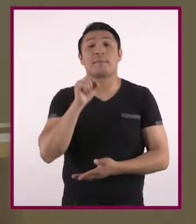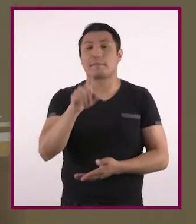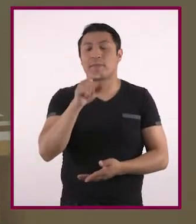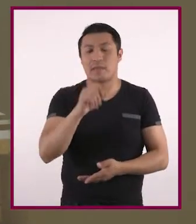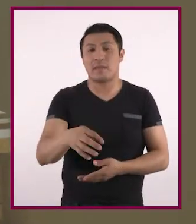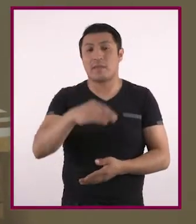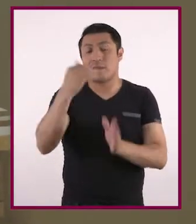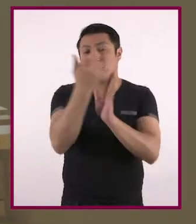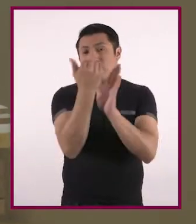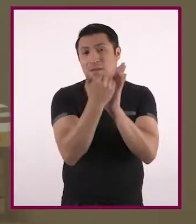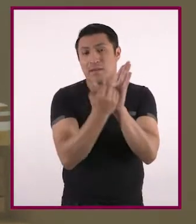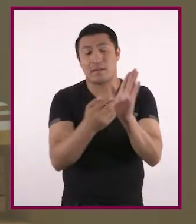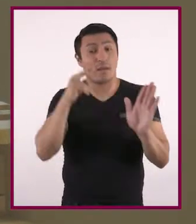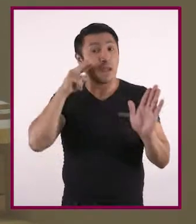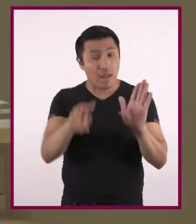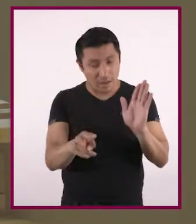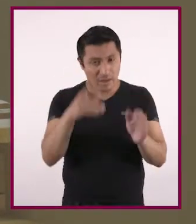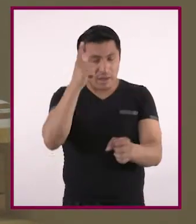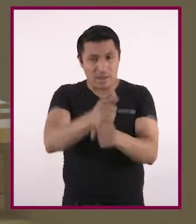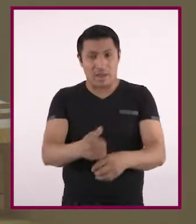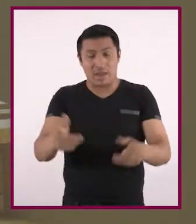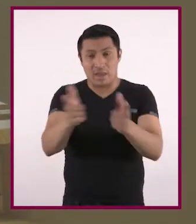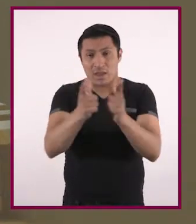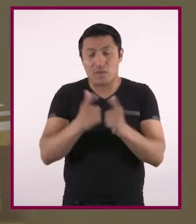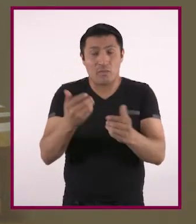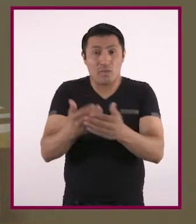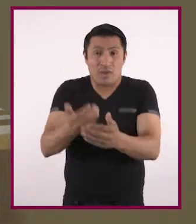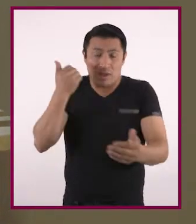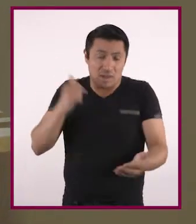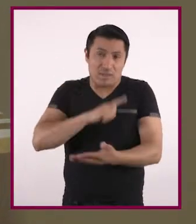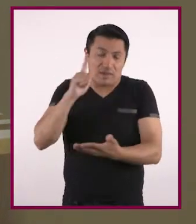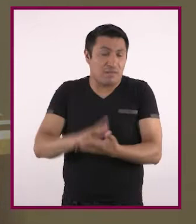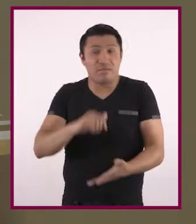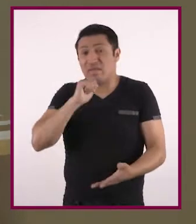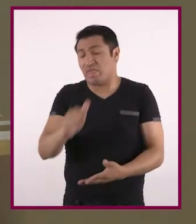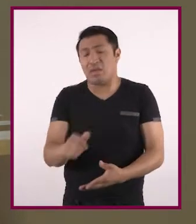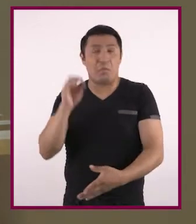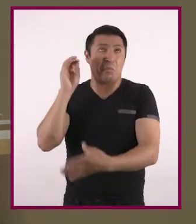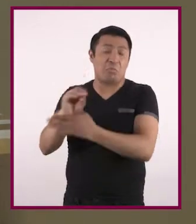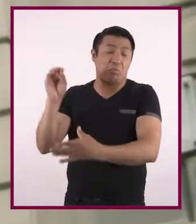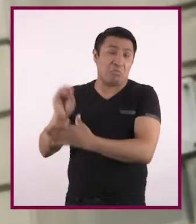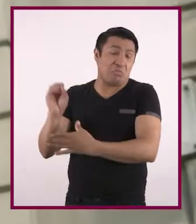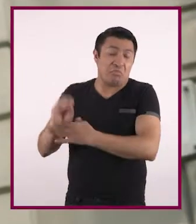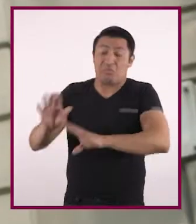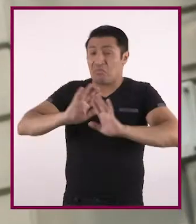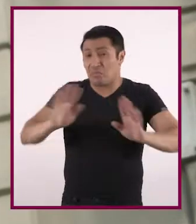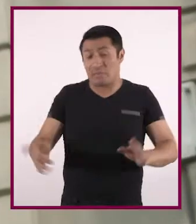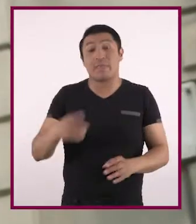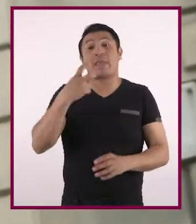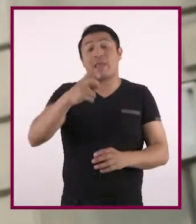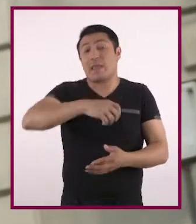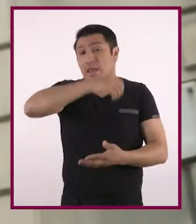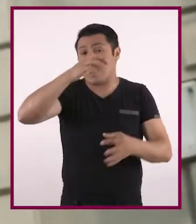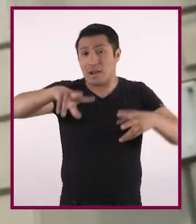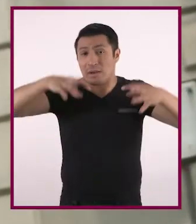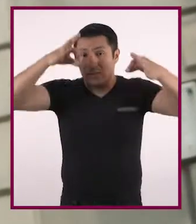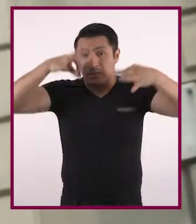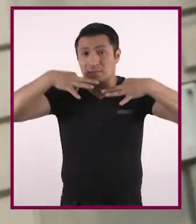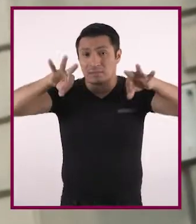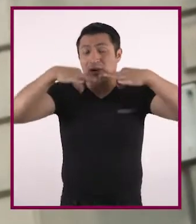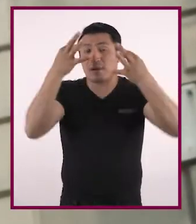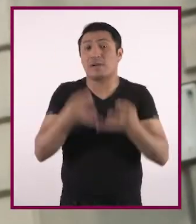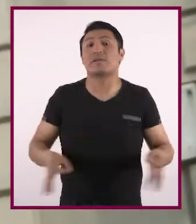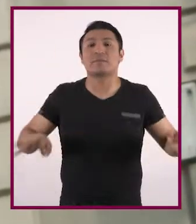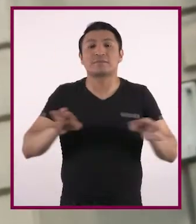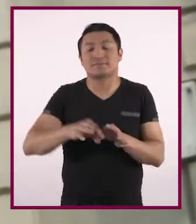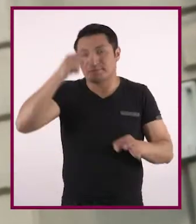de enunciar y visibilizar a grupos que no eran mencionados en las leyes ni en otras constituciones, es una herramienta fundamental